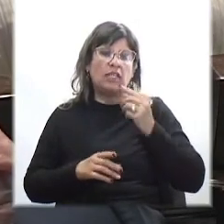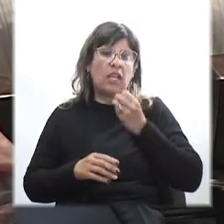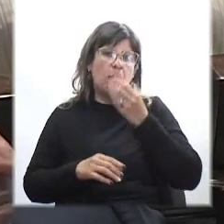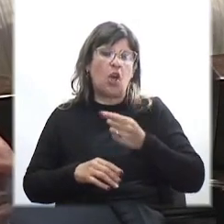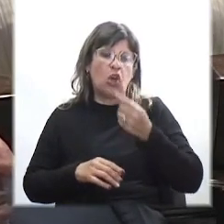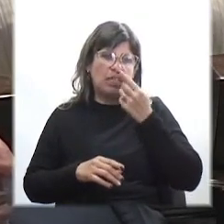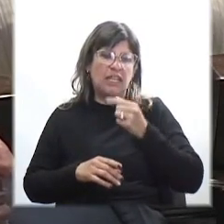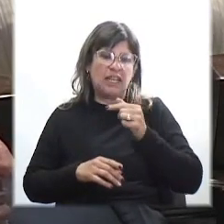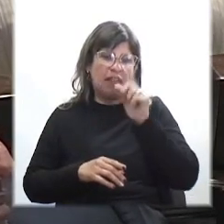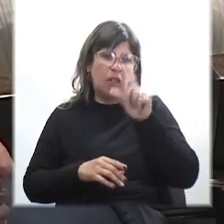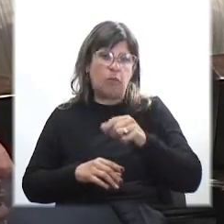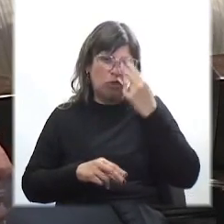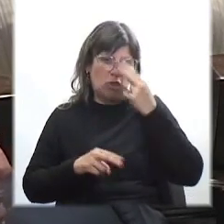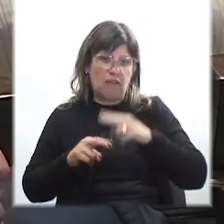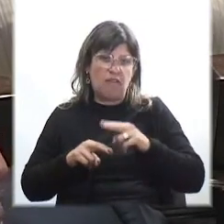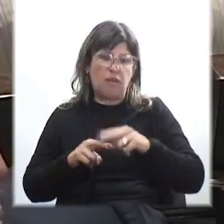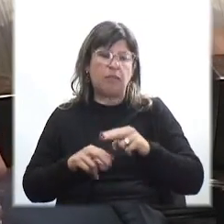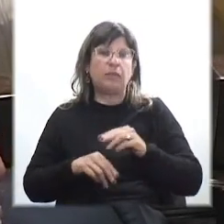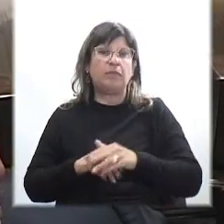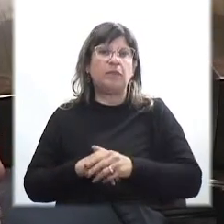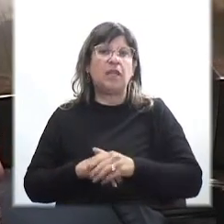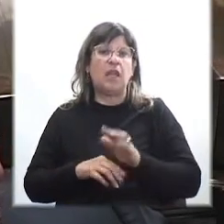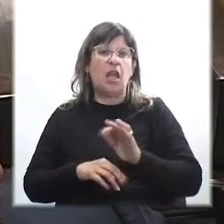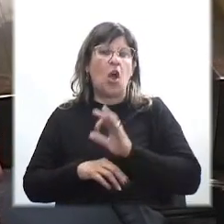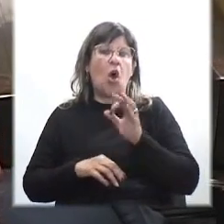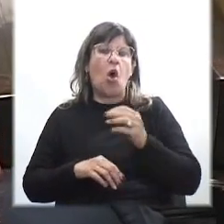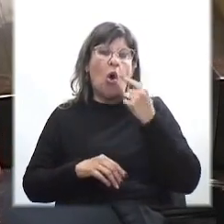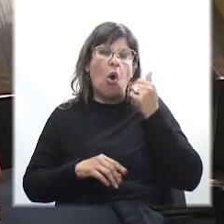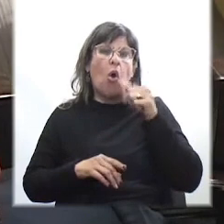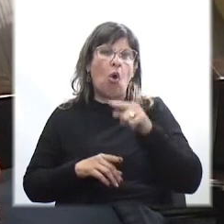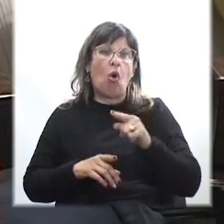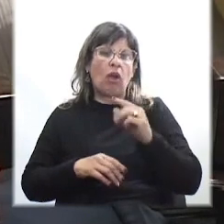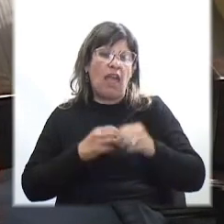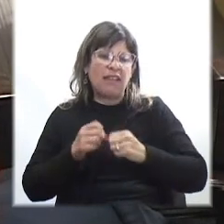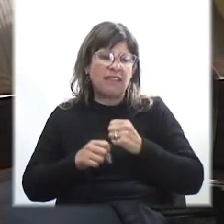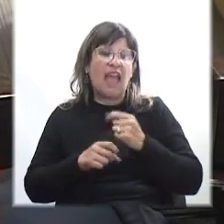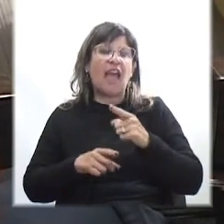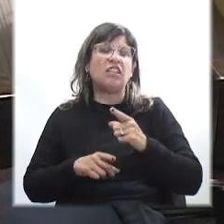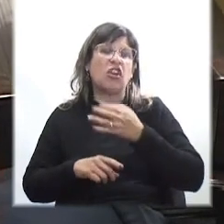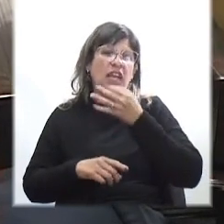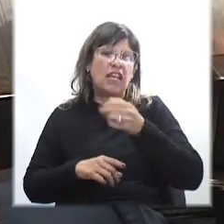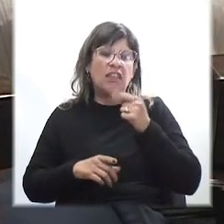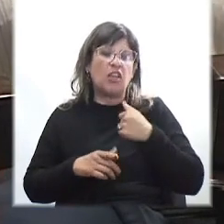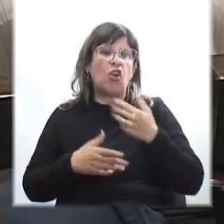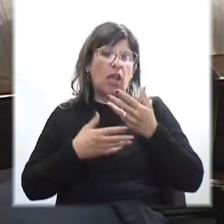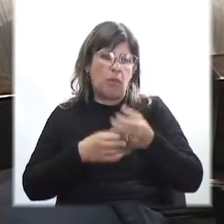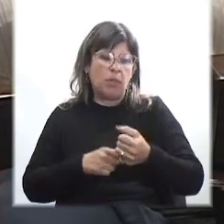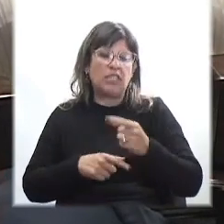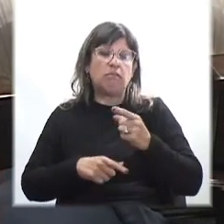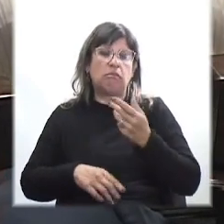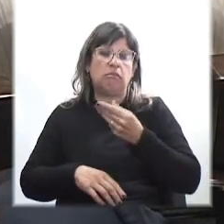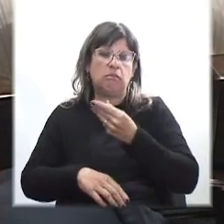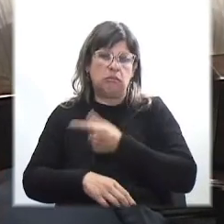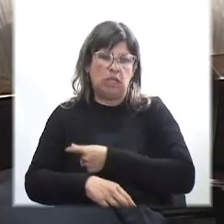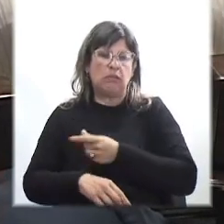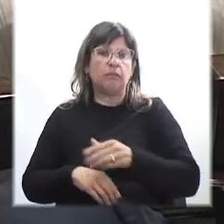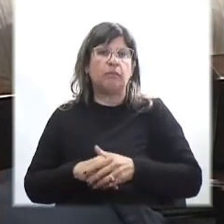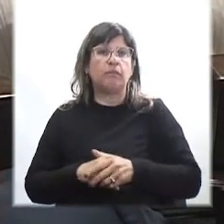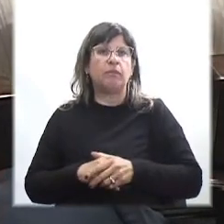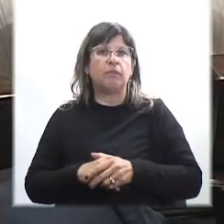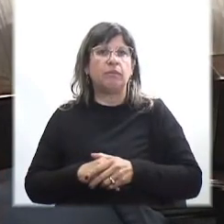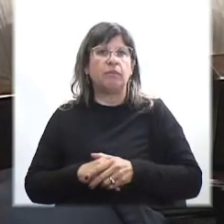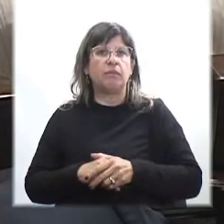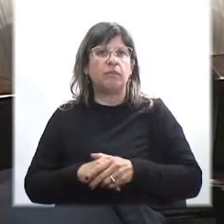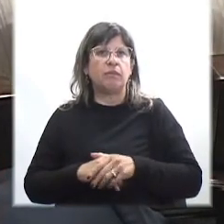del enfermo. O alguien que dice que el enfermo hace años le comentó que estaba a favor de la eutanasia.